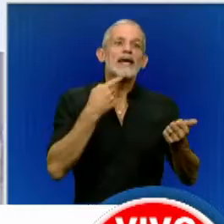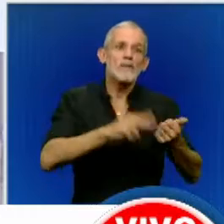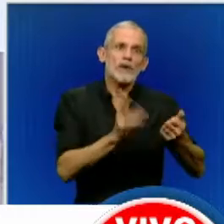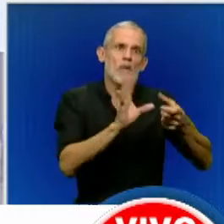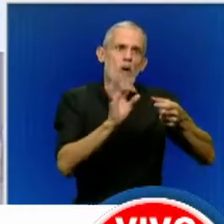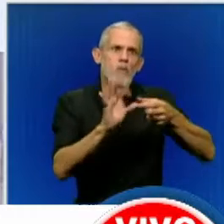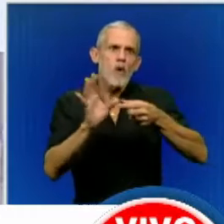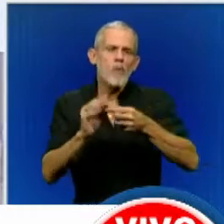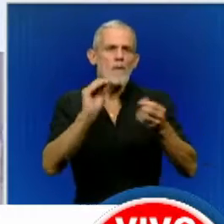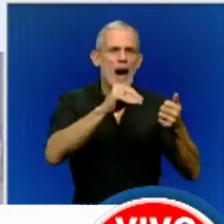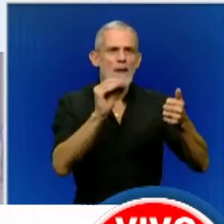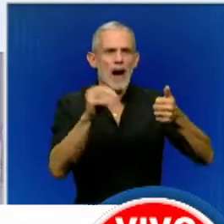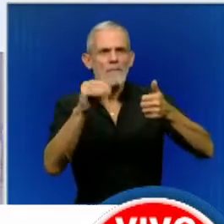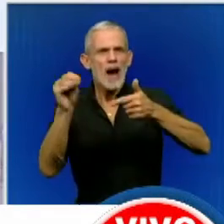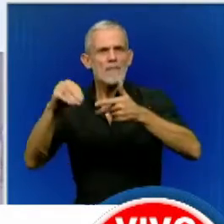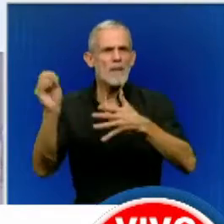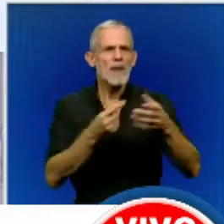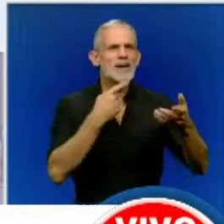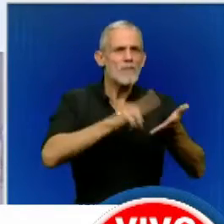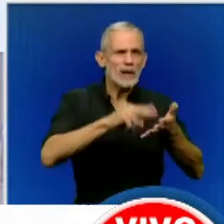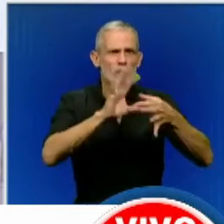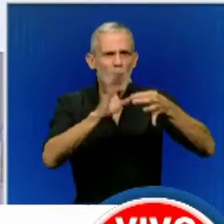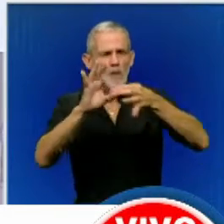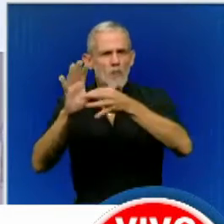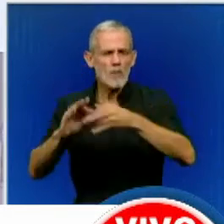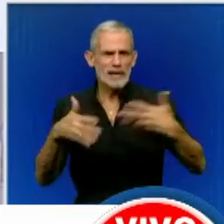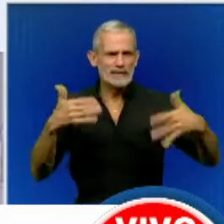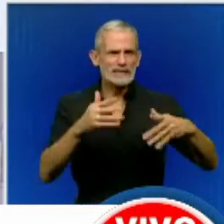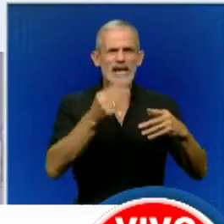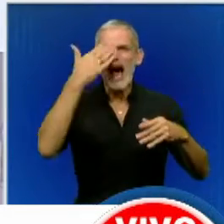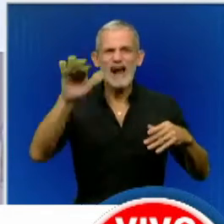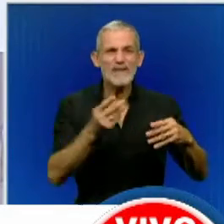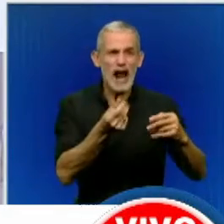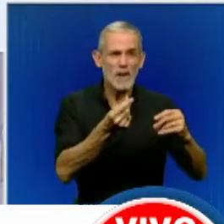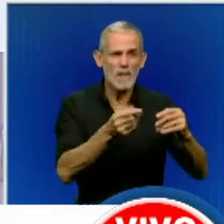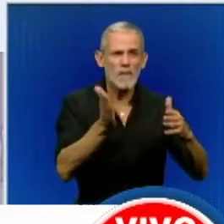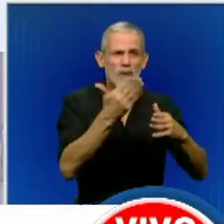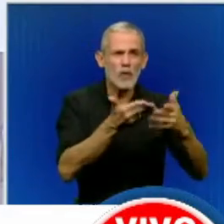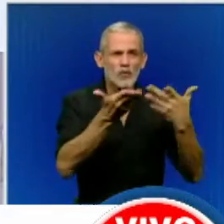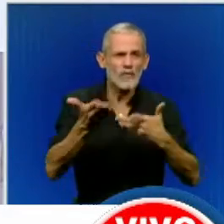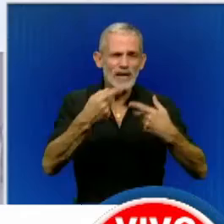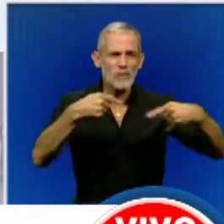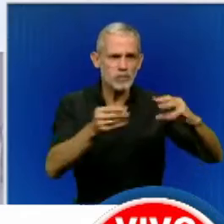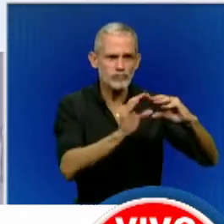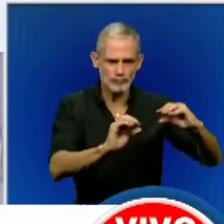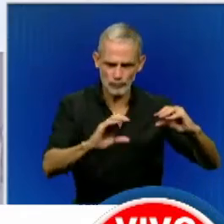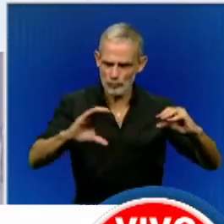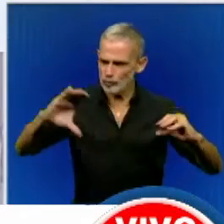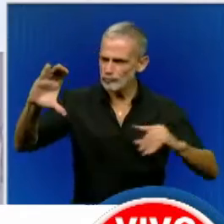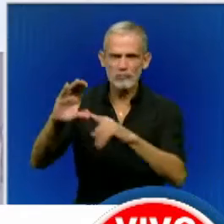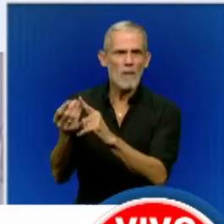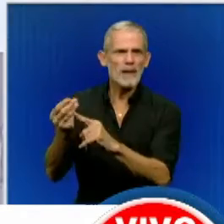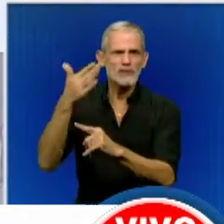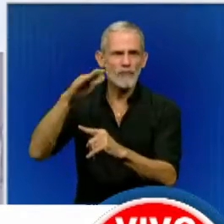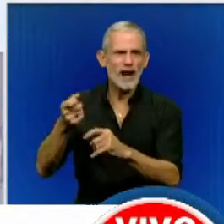cómo cada eslabón en la cadena va agravándose, y esto repercute en un aumento del precio final de los bienes y servicios. Porque además se